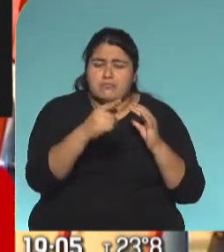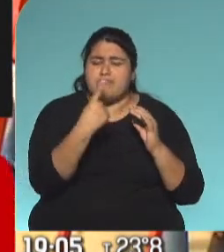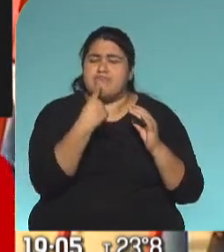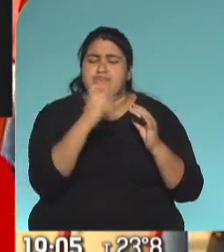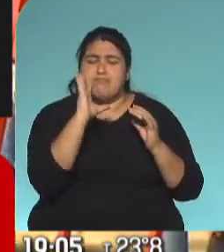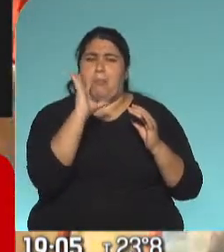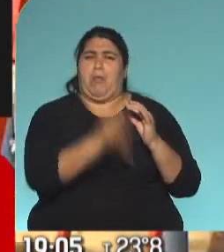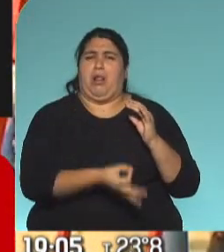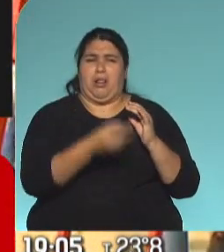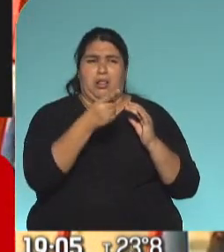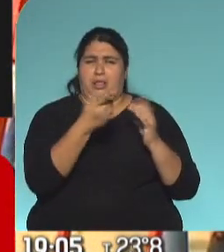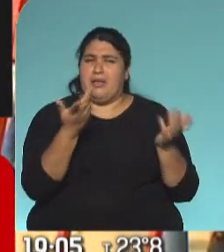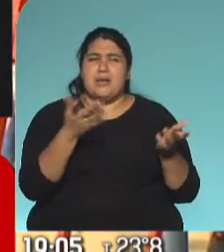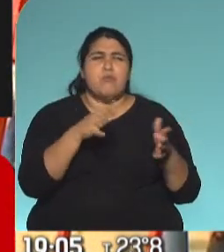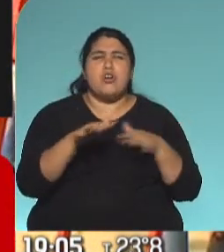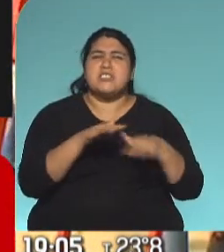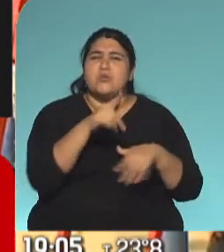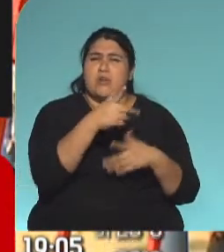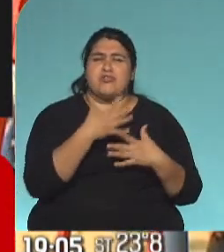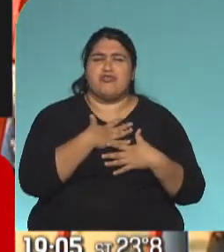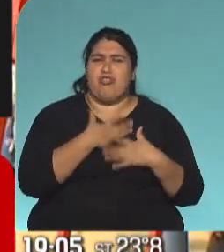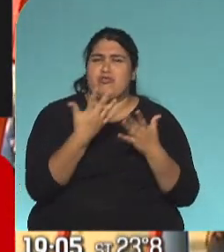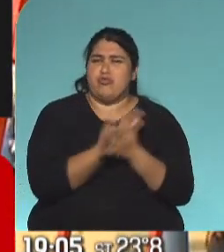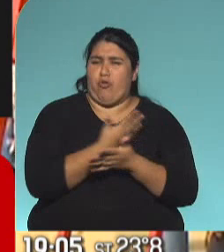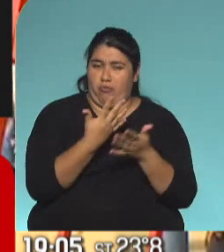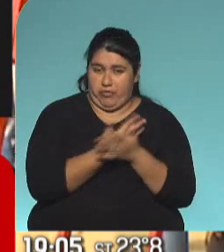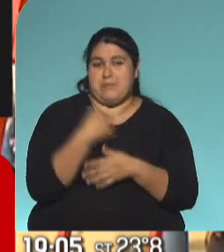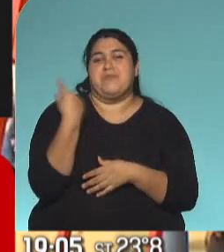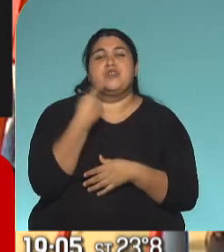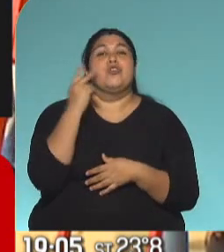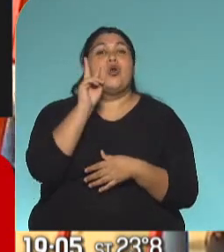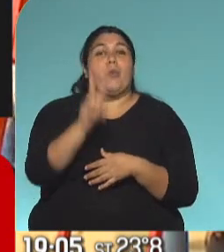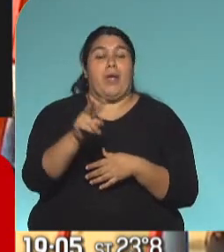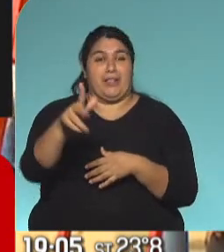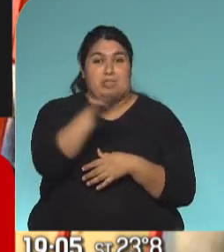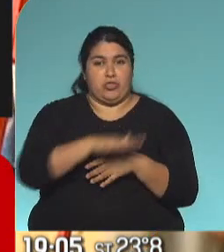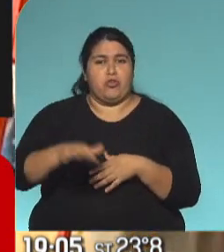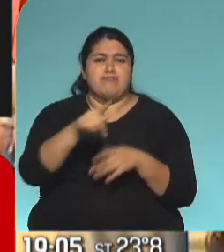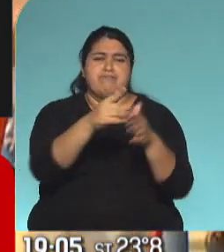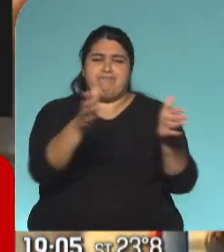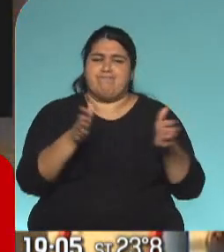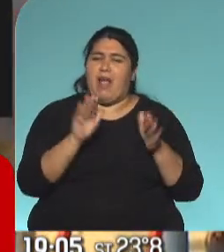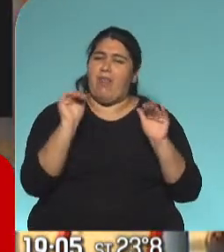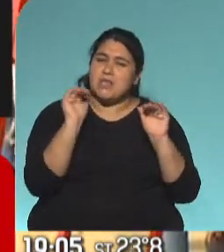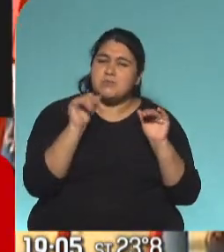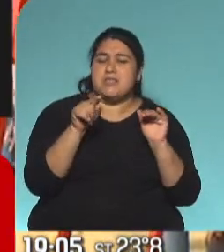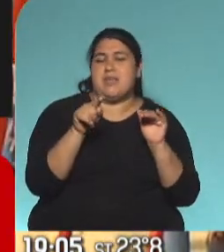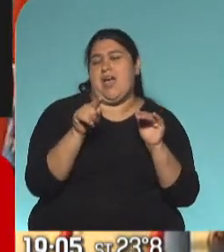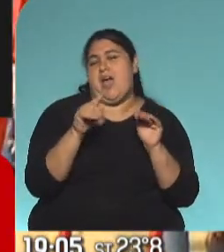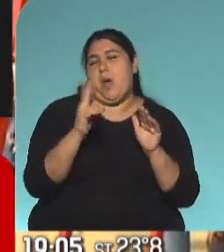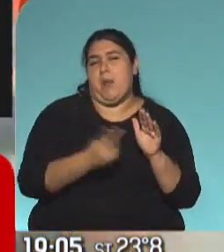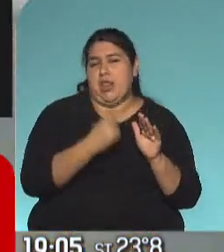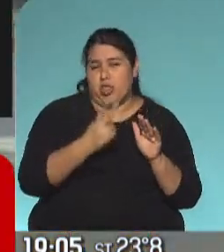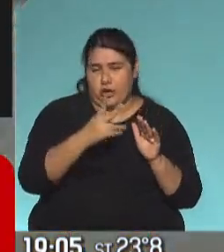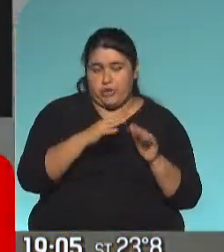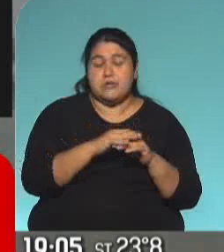se puede tomar dimensión de lo que le pasaba a Úrsula. Acá estamos viendo imágenes del velatorio de Úrsula allí